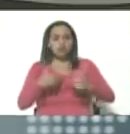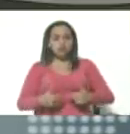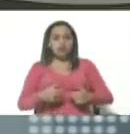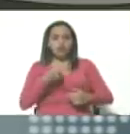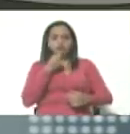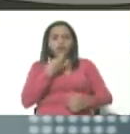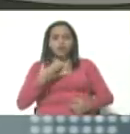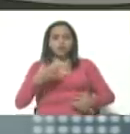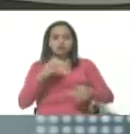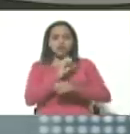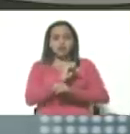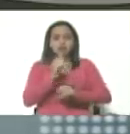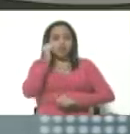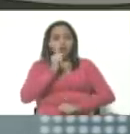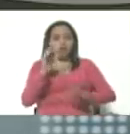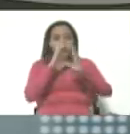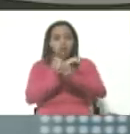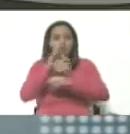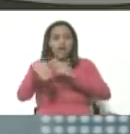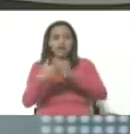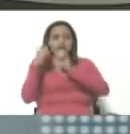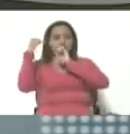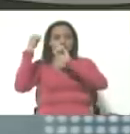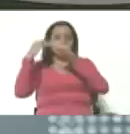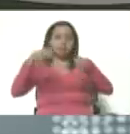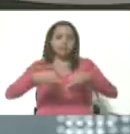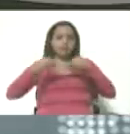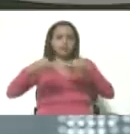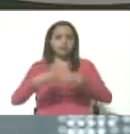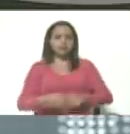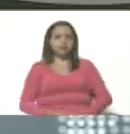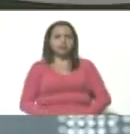noche. Hasta la victoria siempre.